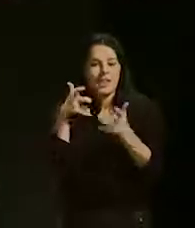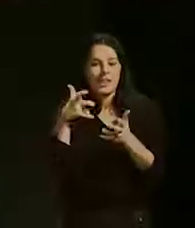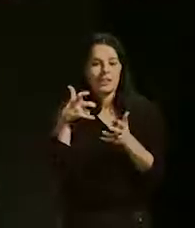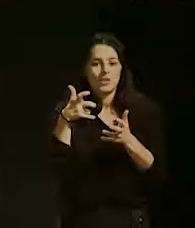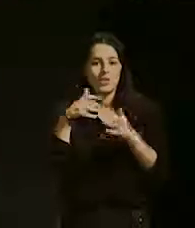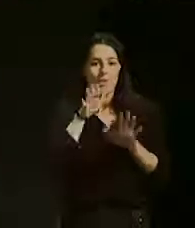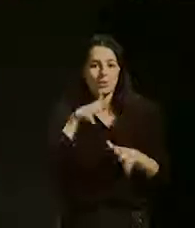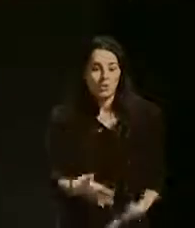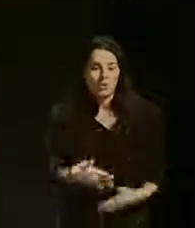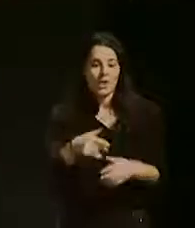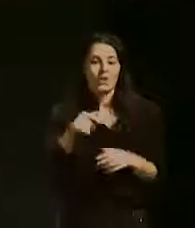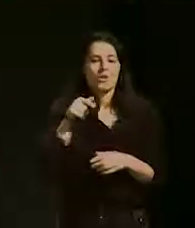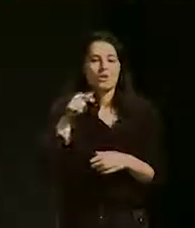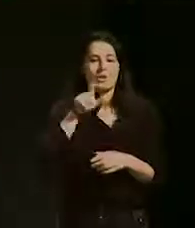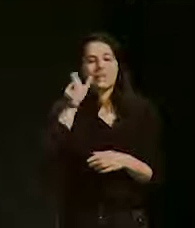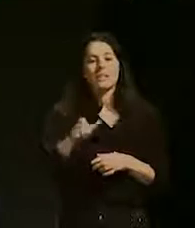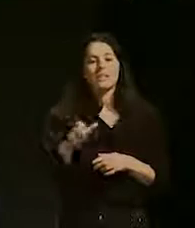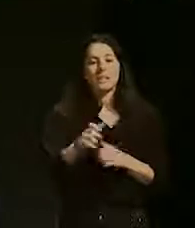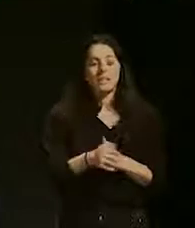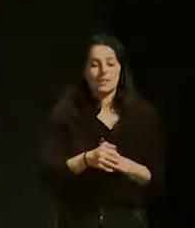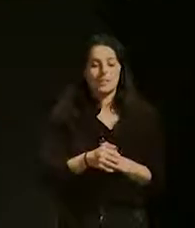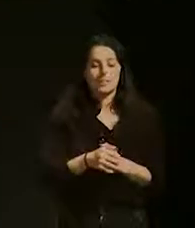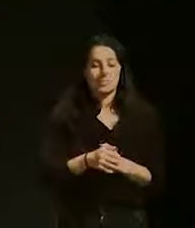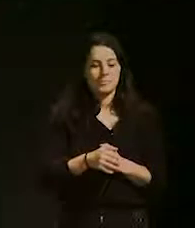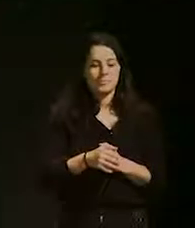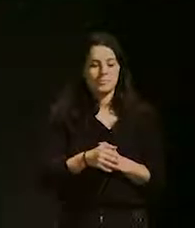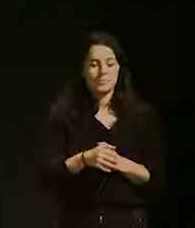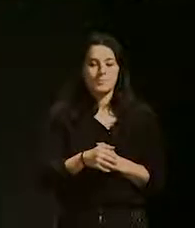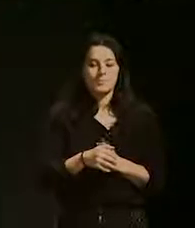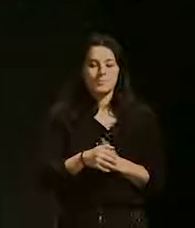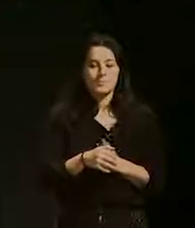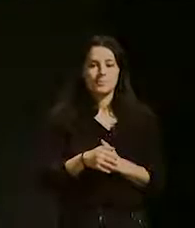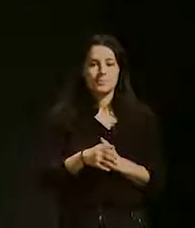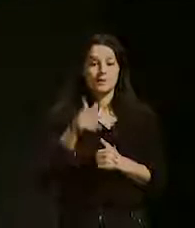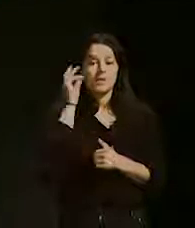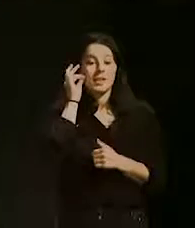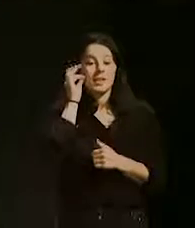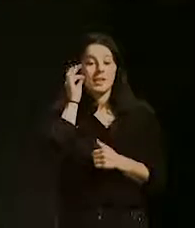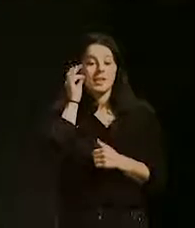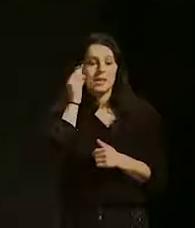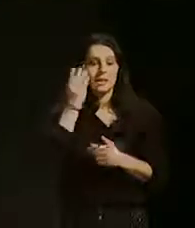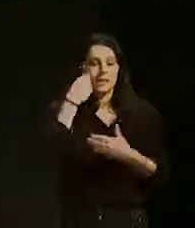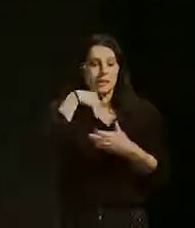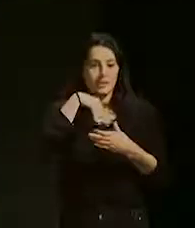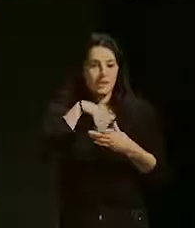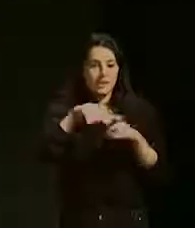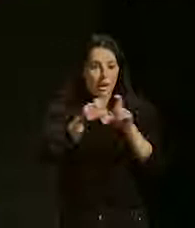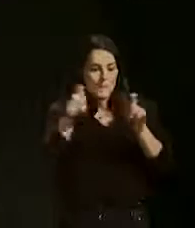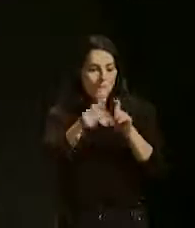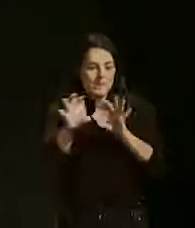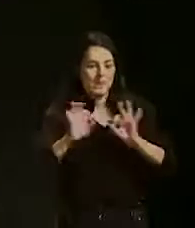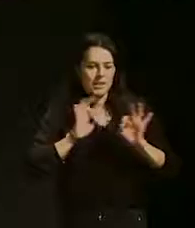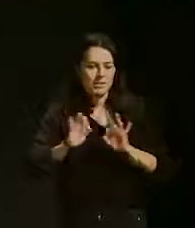italiana que se llama Lens Rifrazioni, que es una compañía muy, muy importante y